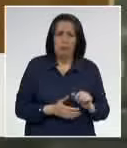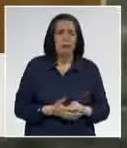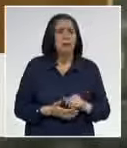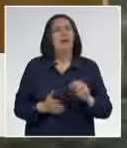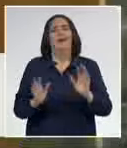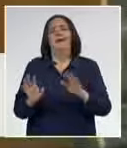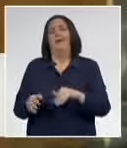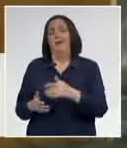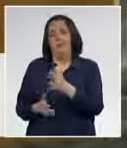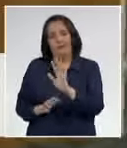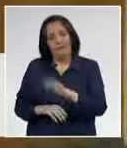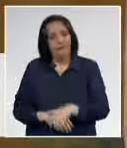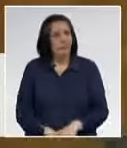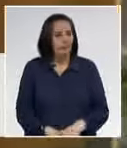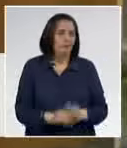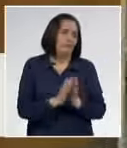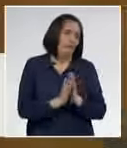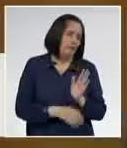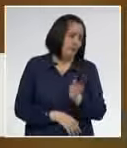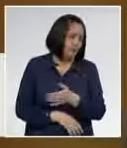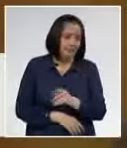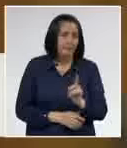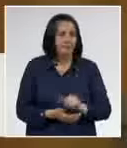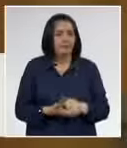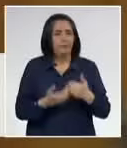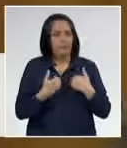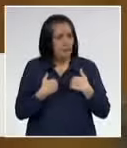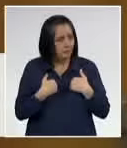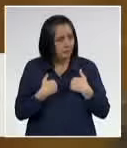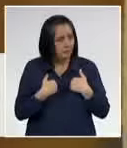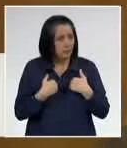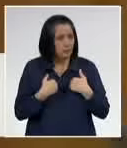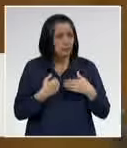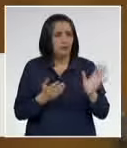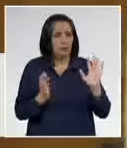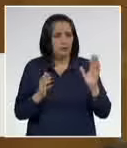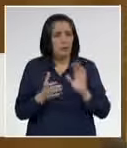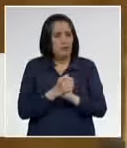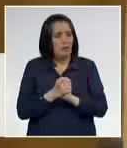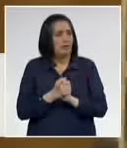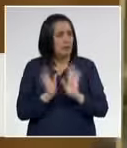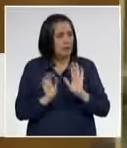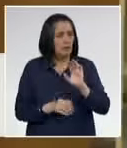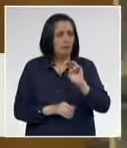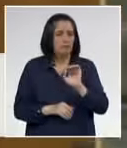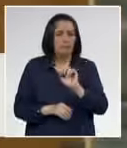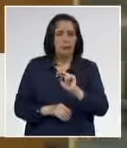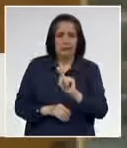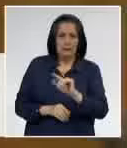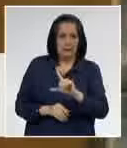ejemplo. No, por favor, por favor. Yo dejé mi amistad con Mantilla en los últimos 10 años de